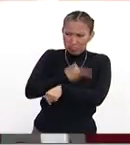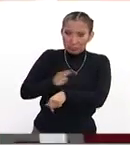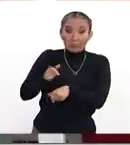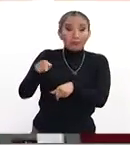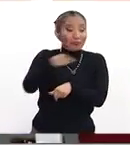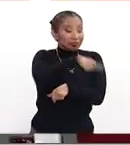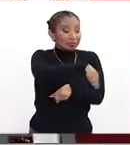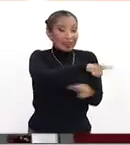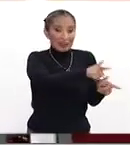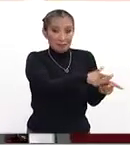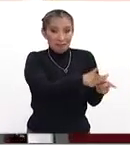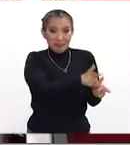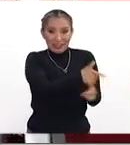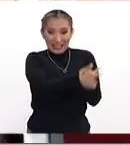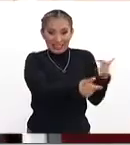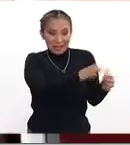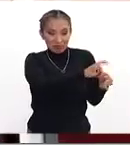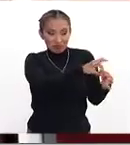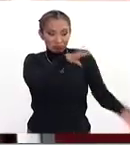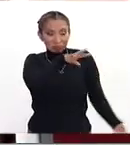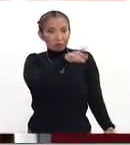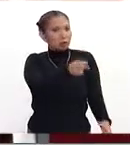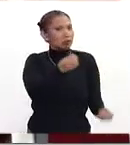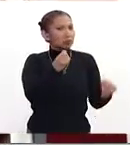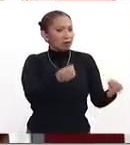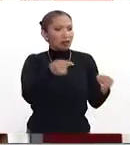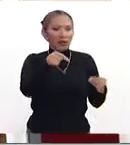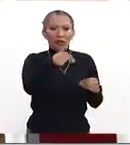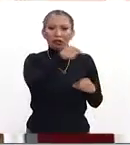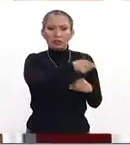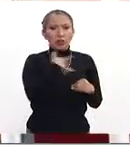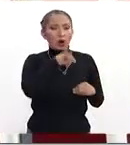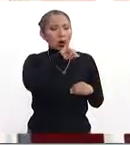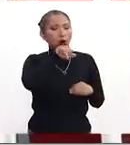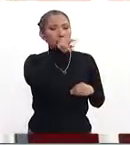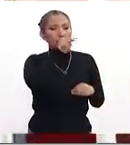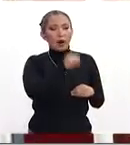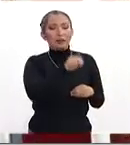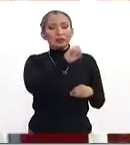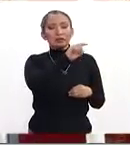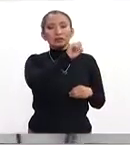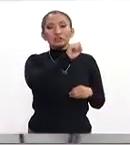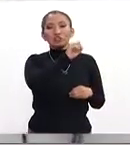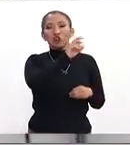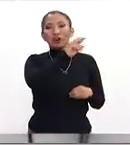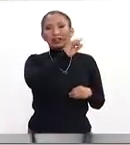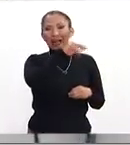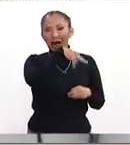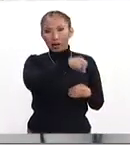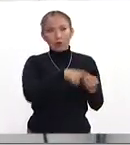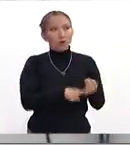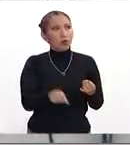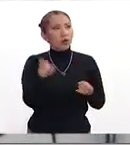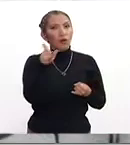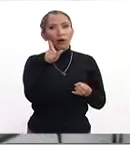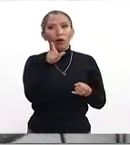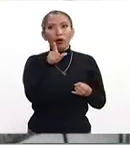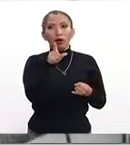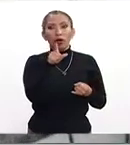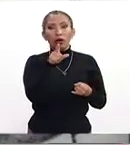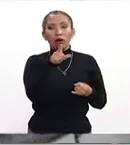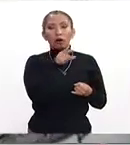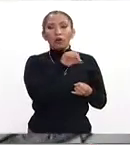este grupo, en la generación de la ruptura, pues caben muchísimos. Está, por ejemplo, Juan Soriano, está Brian